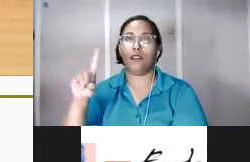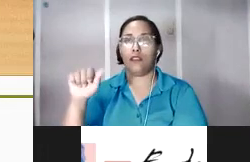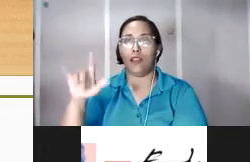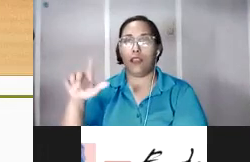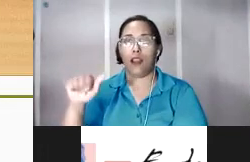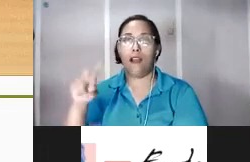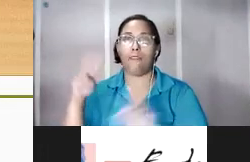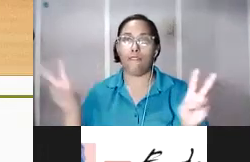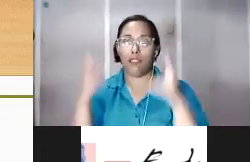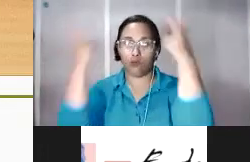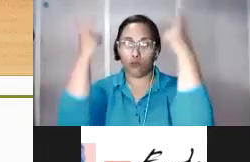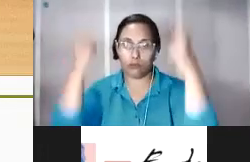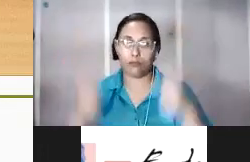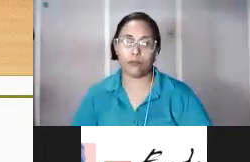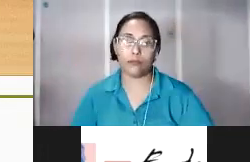Pero...